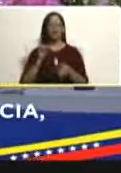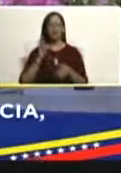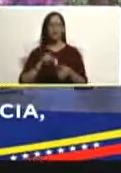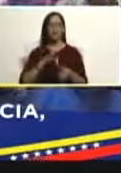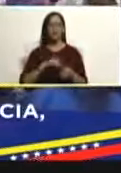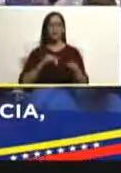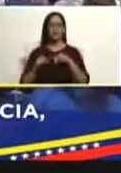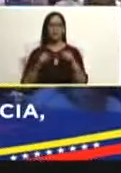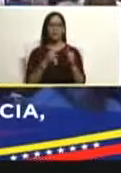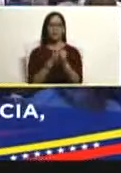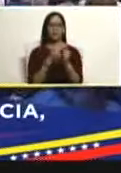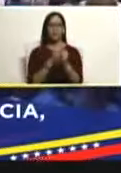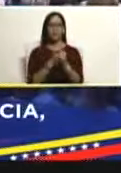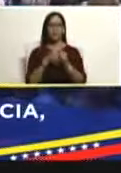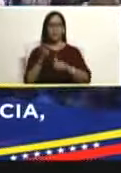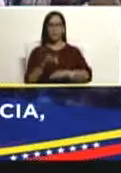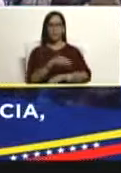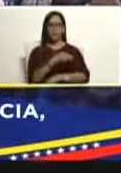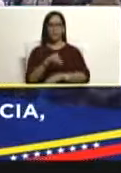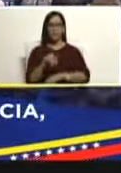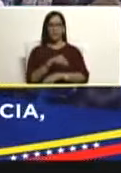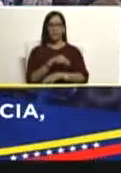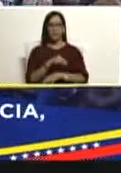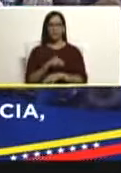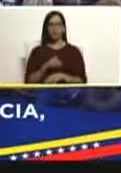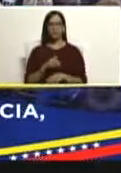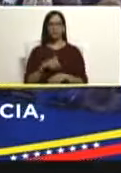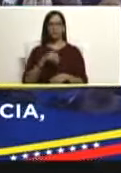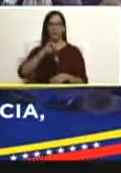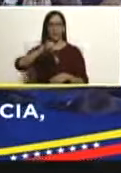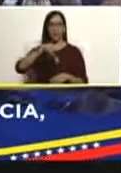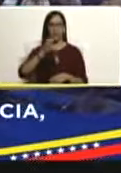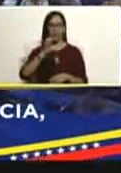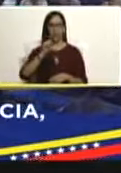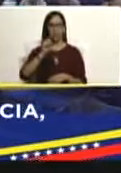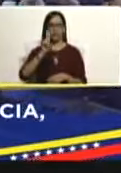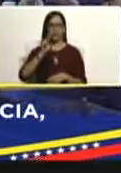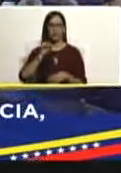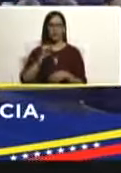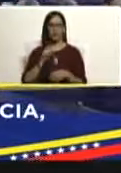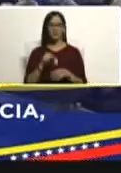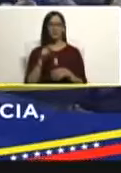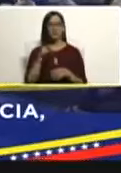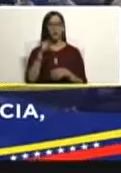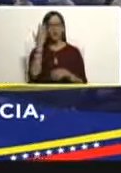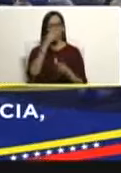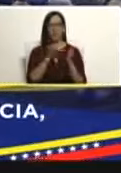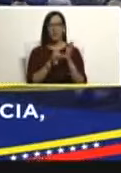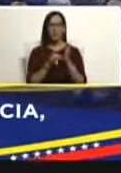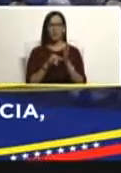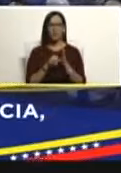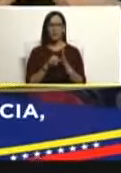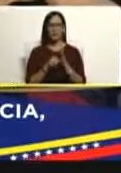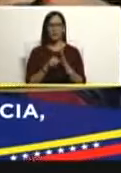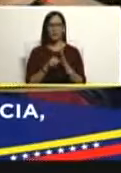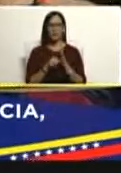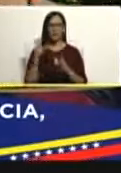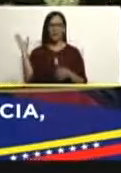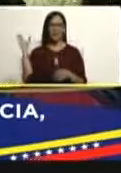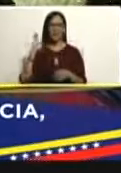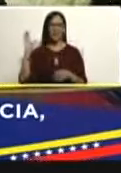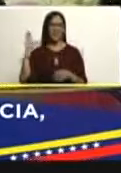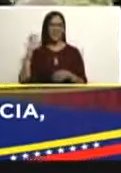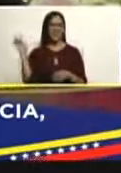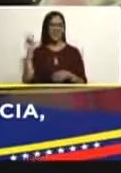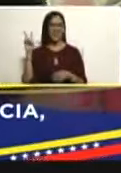director musical, Jesús Bosque, ¿verdad? Jesús Bosque, ¿tú eres de dónde? De Caracas,